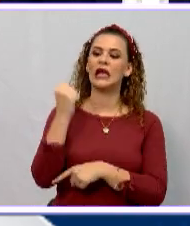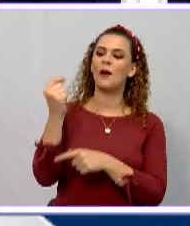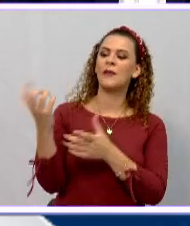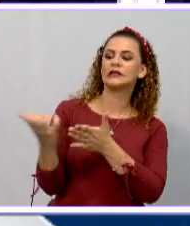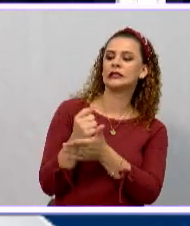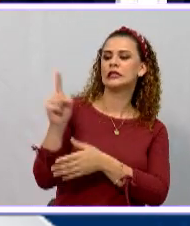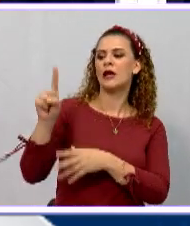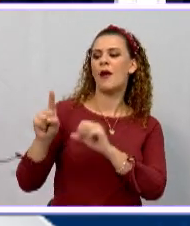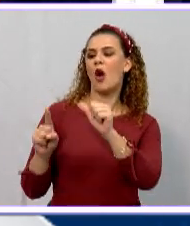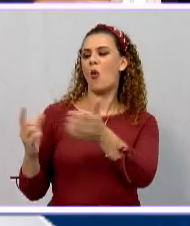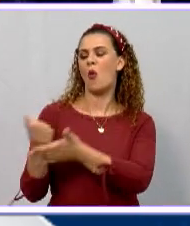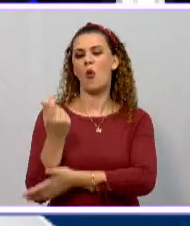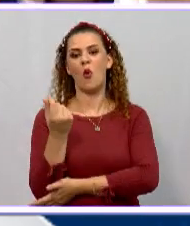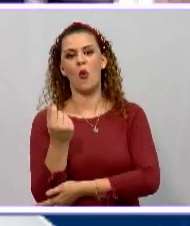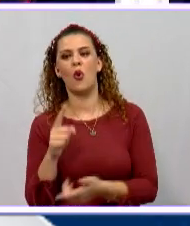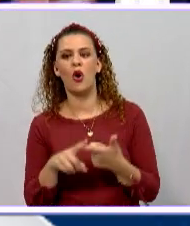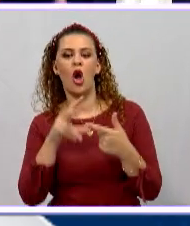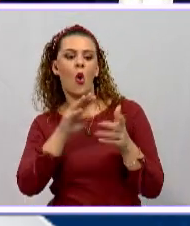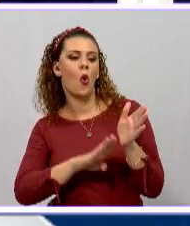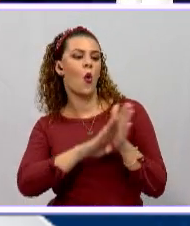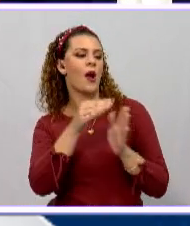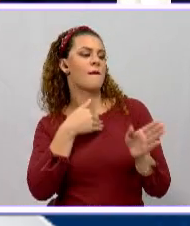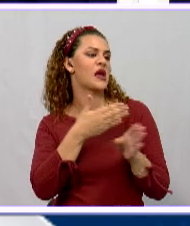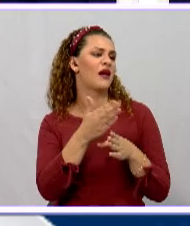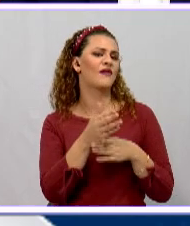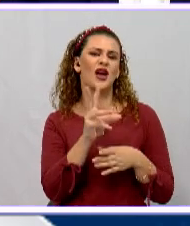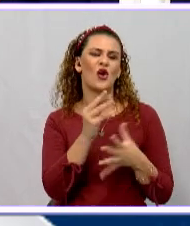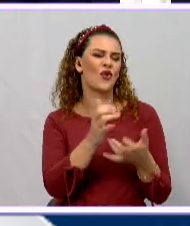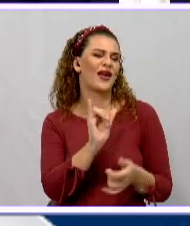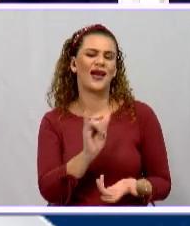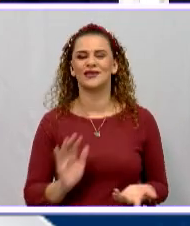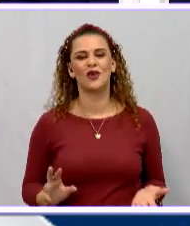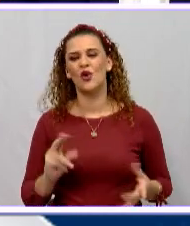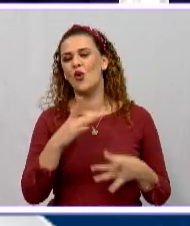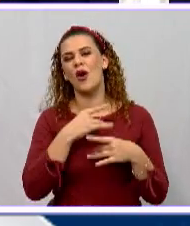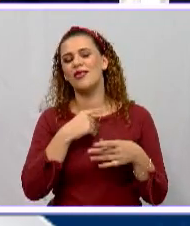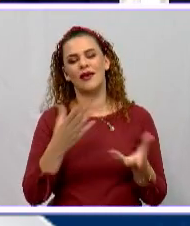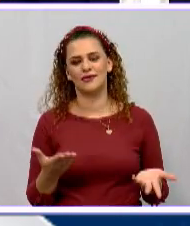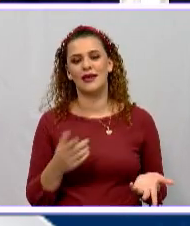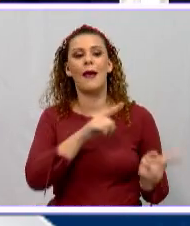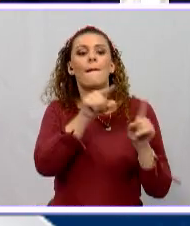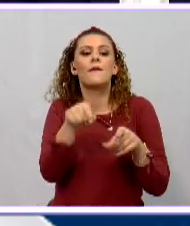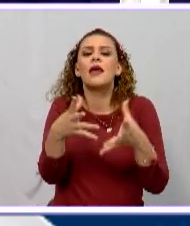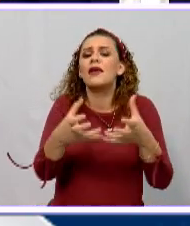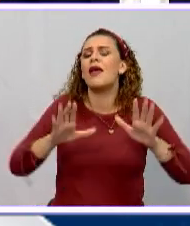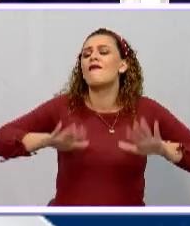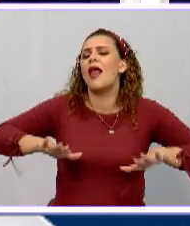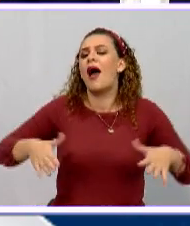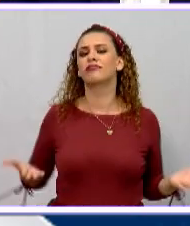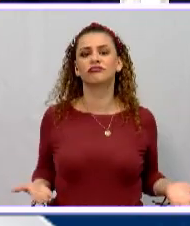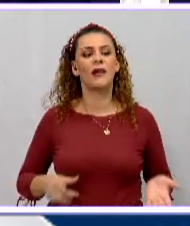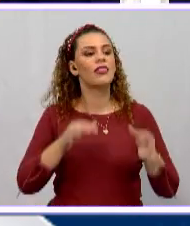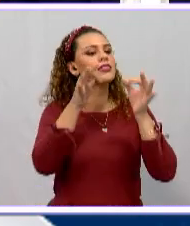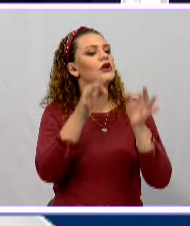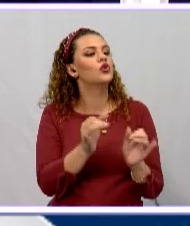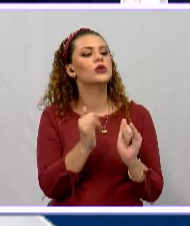plata con saprisso con la liga o a reimpulsar su carrera reimpulsar o a tratar de utilizarlo de trampolín viene porque quiere relajarse y es una decisión